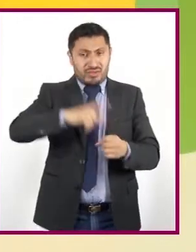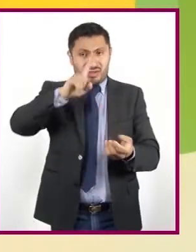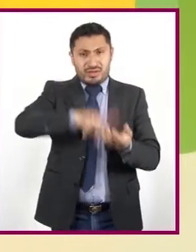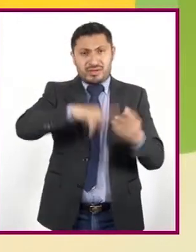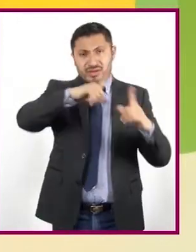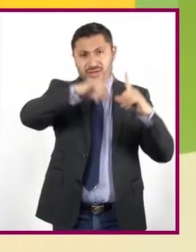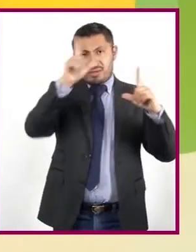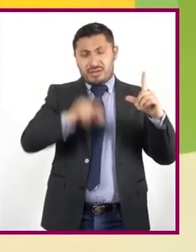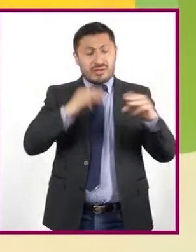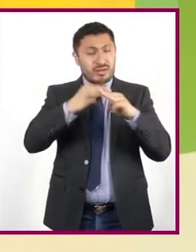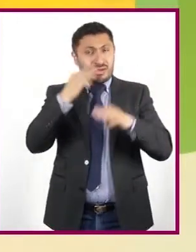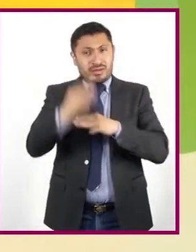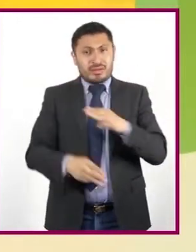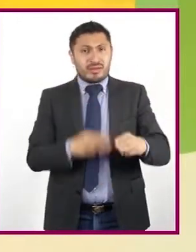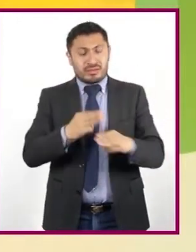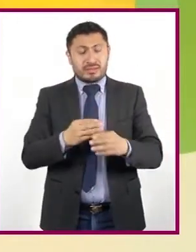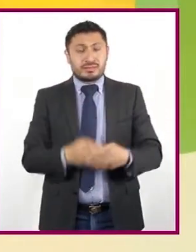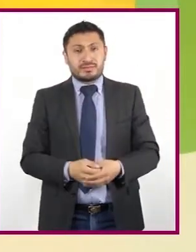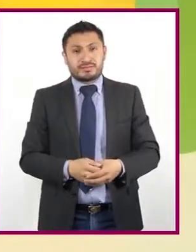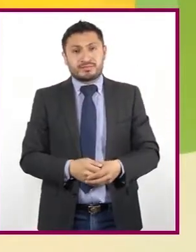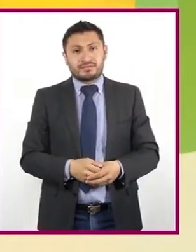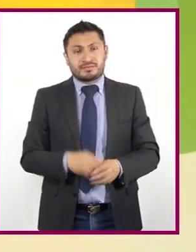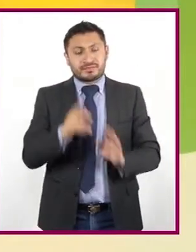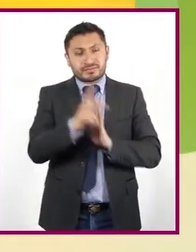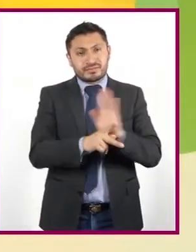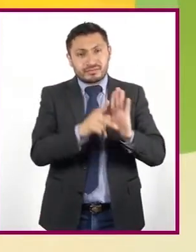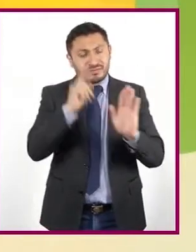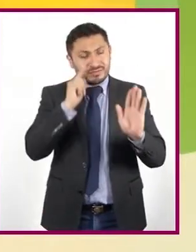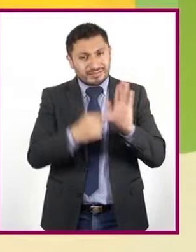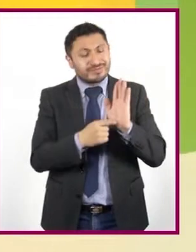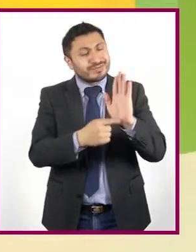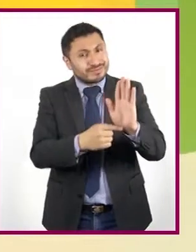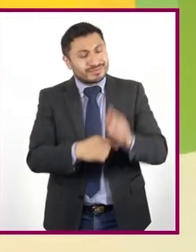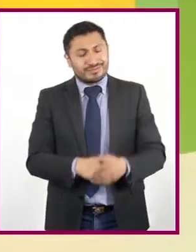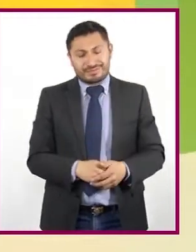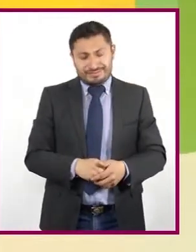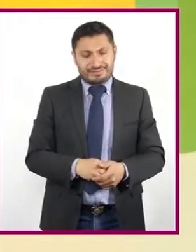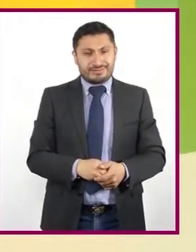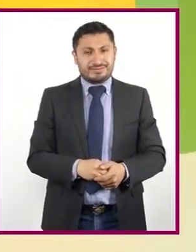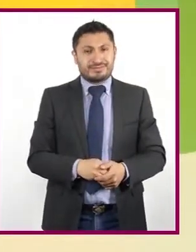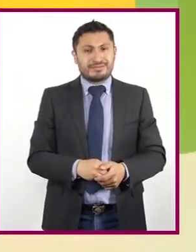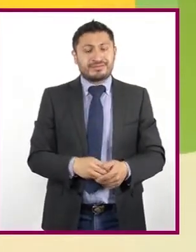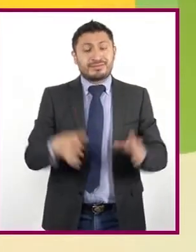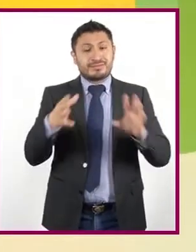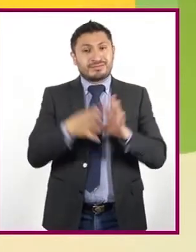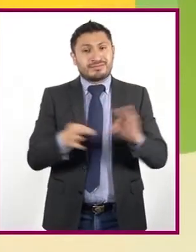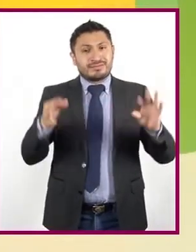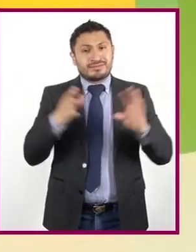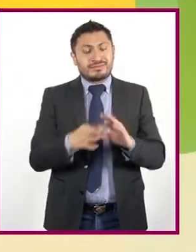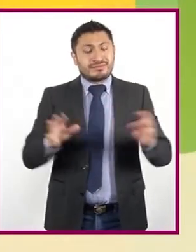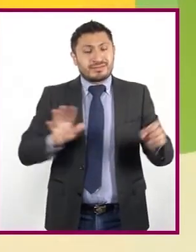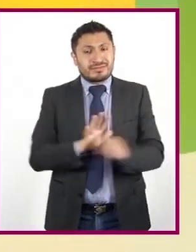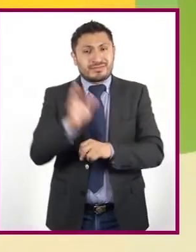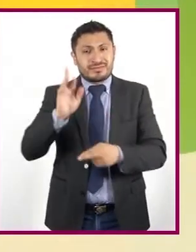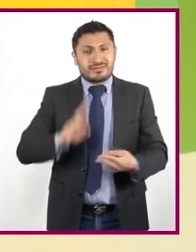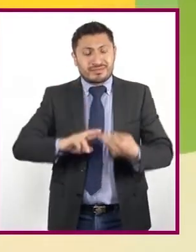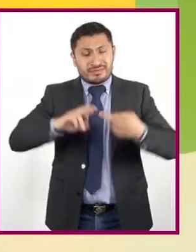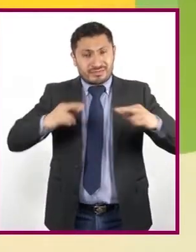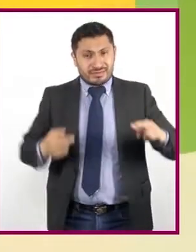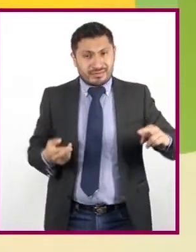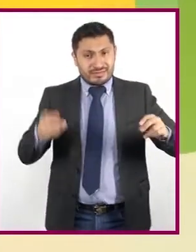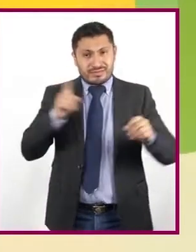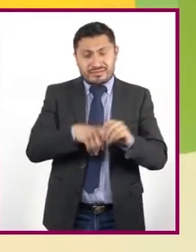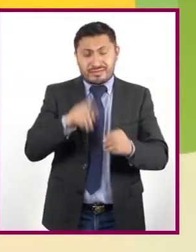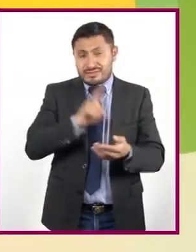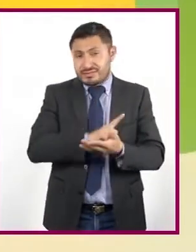en todo el mundo. Veamos y escuchemos la siguiente cápsula que nos explica la relación que hay en